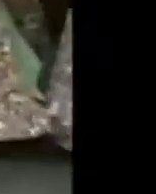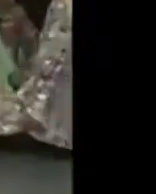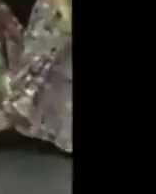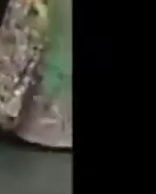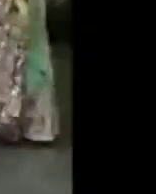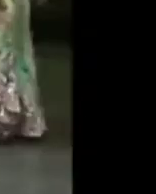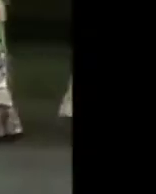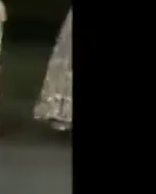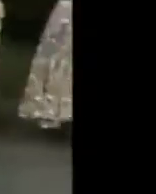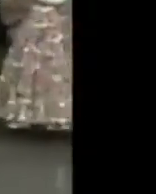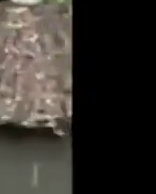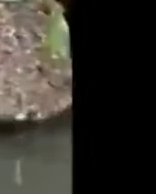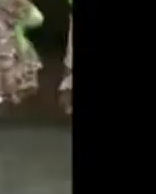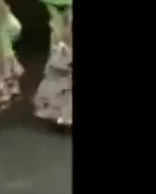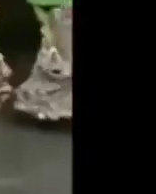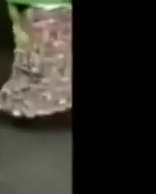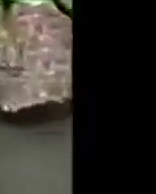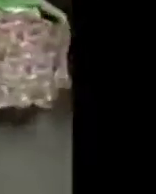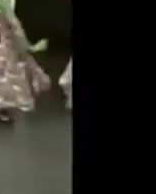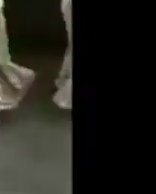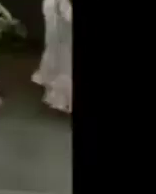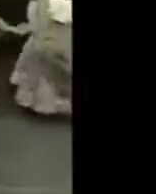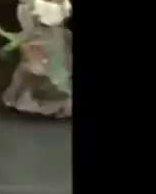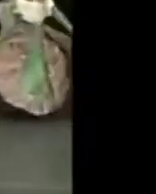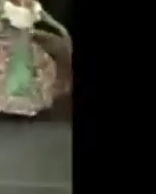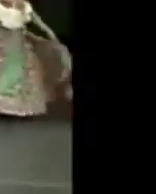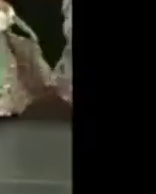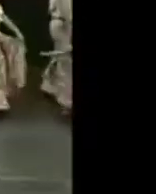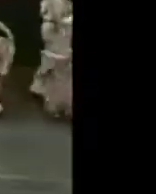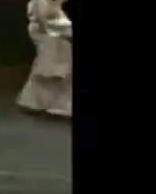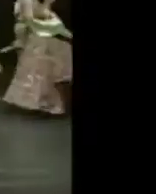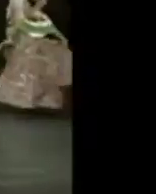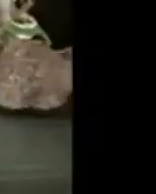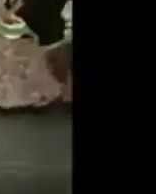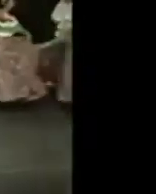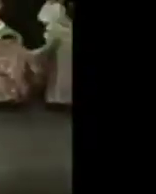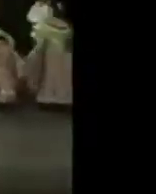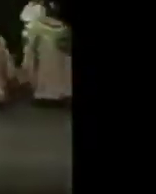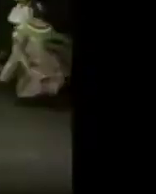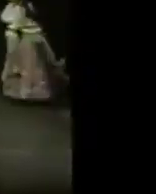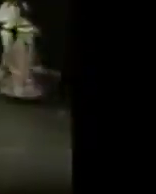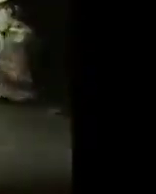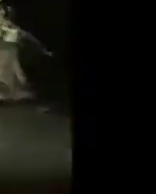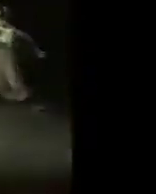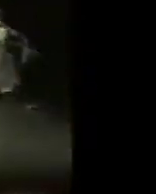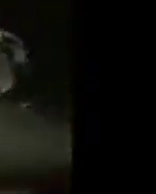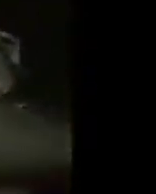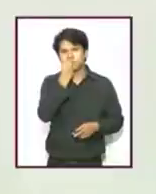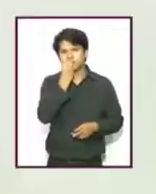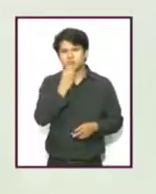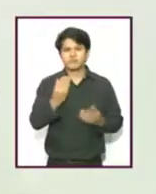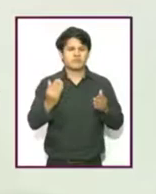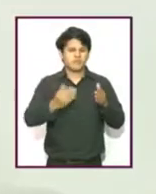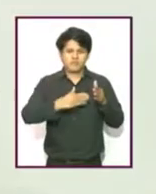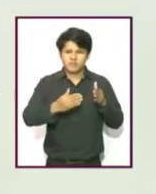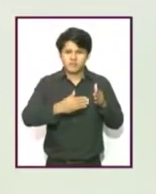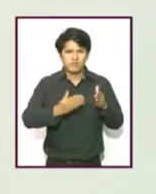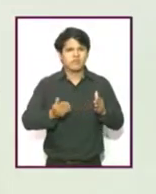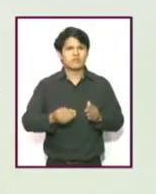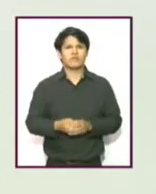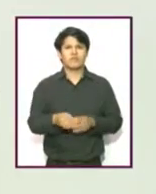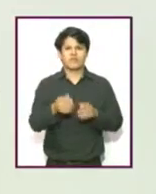Y aquí en Checoslovaquia, el candidato Óscar Cantón, este sí que se apasionó al hablar en contra de la